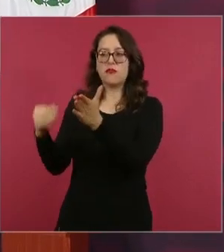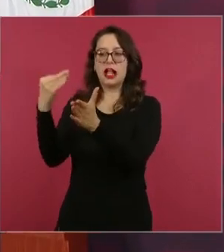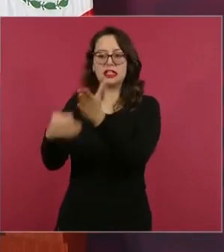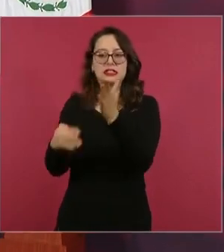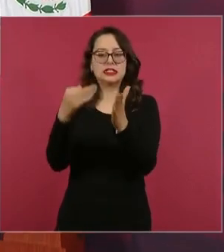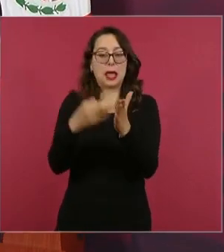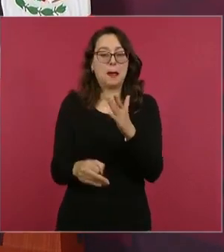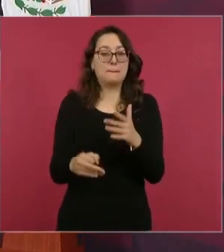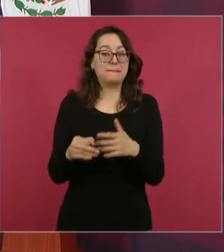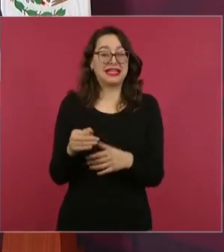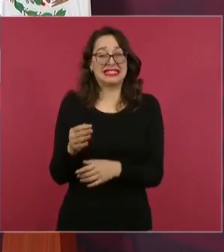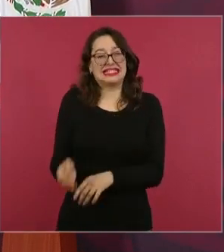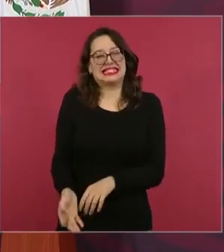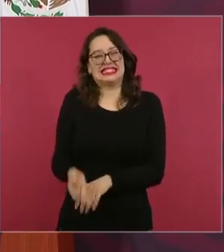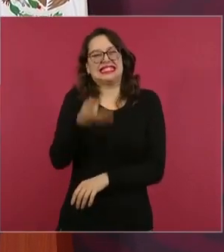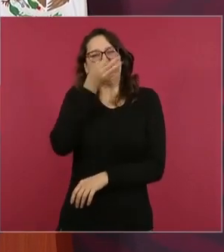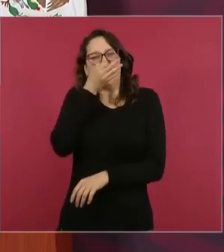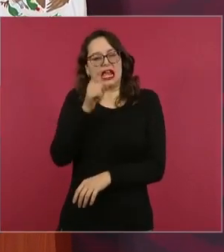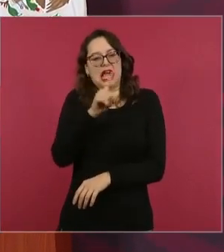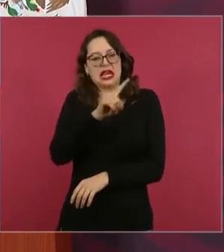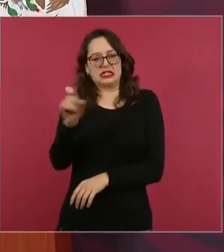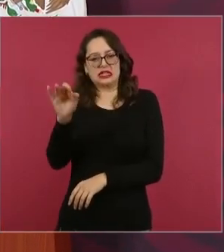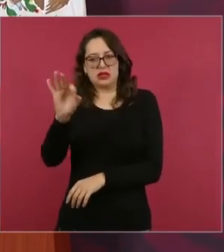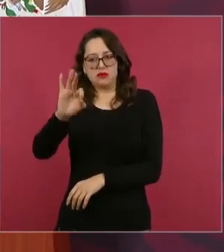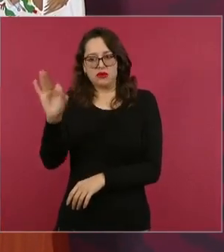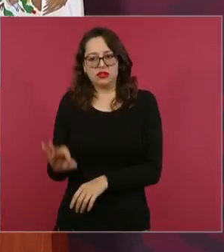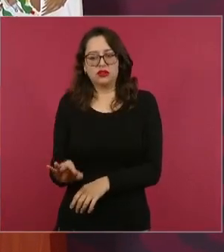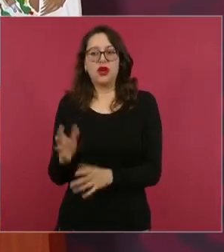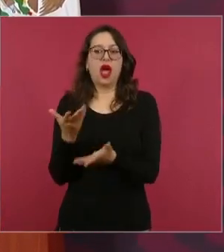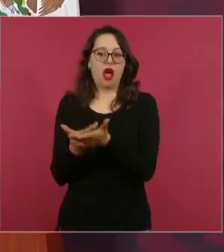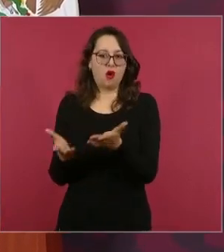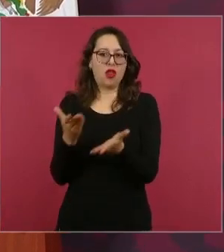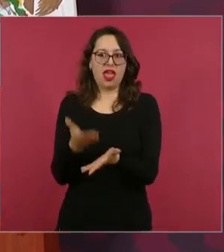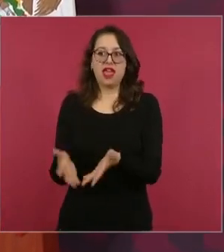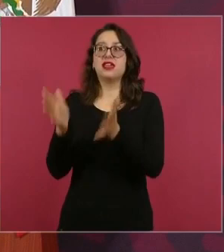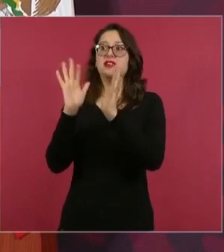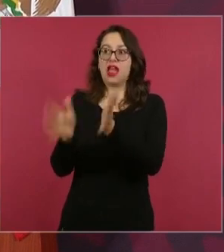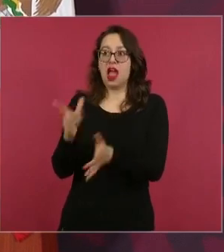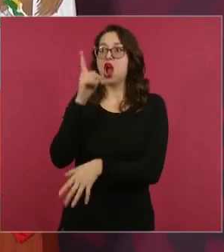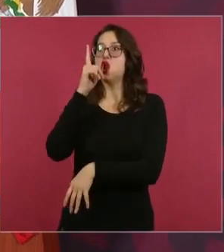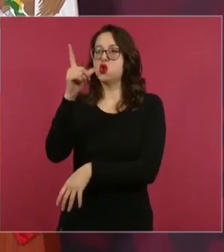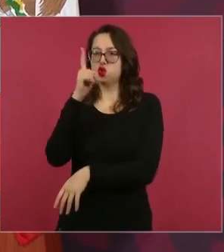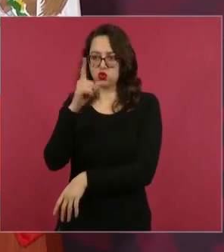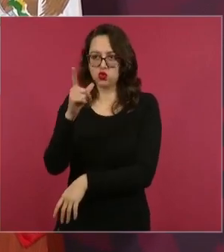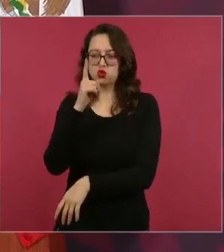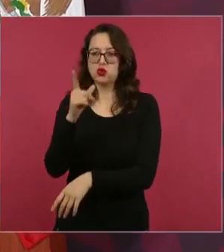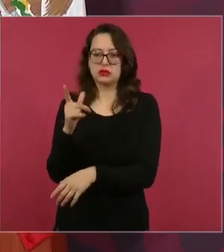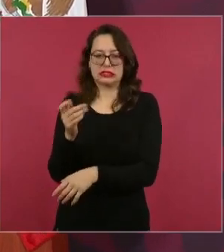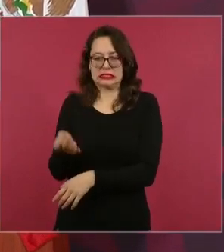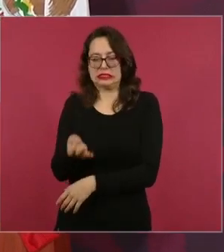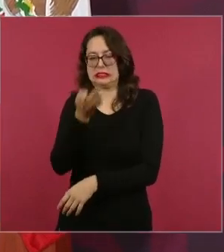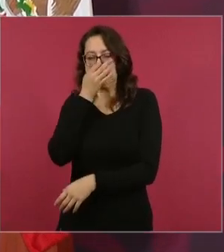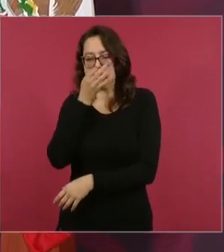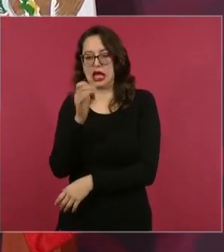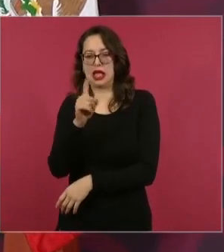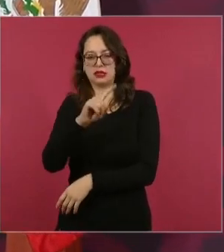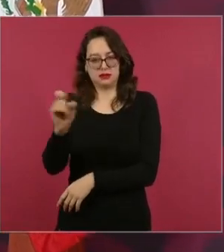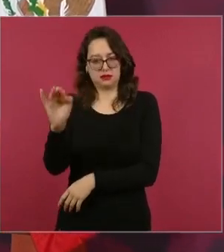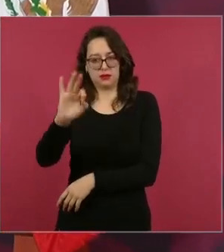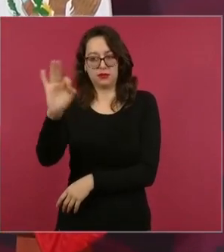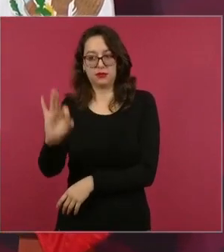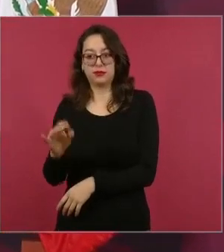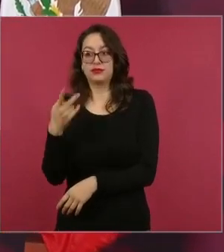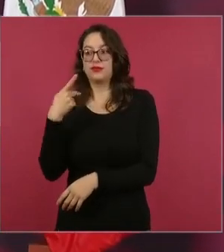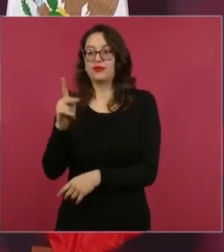eléctrica pero no hay refrigeradores Sí este no hay comoo guardar alimentos